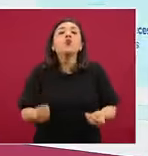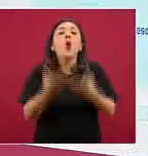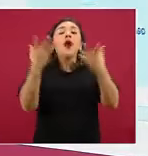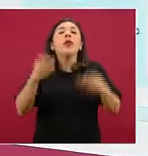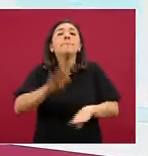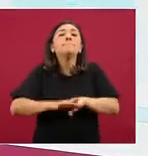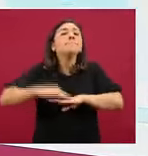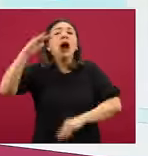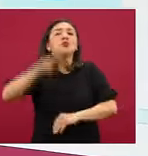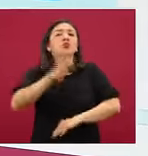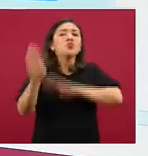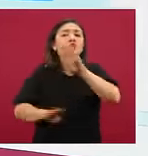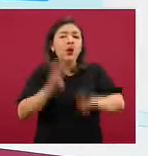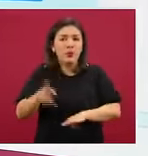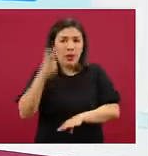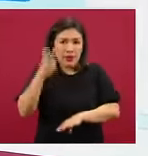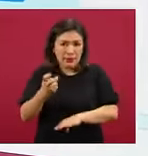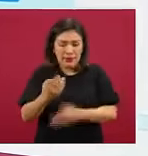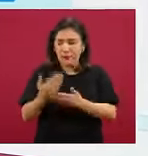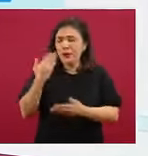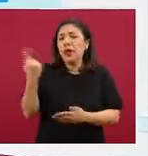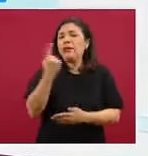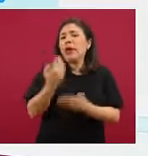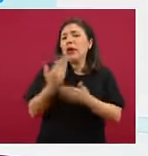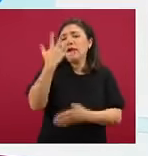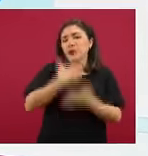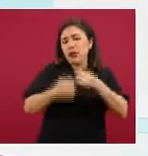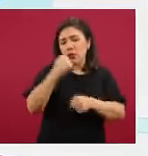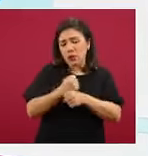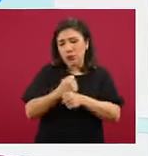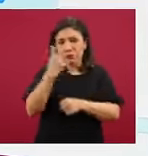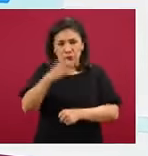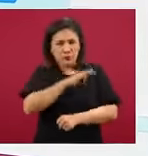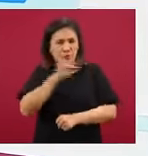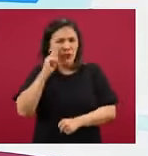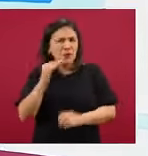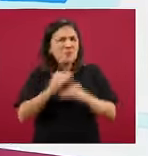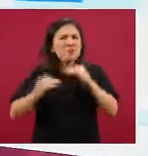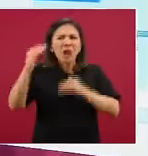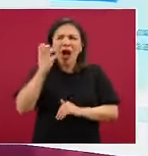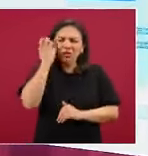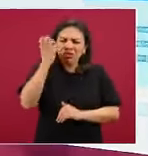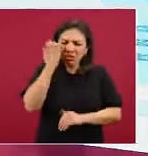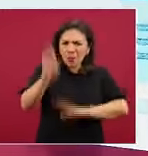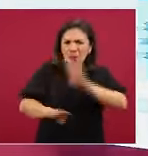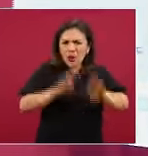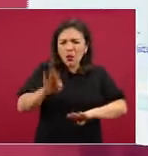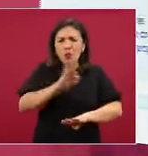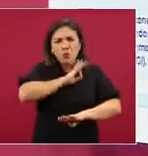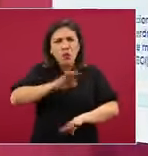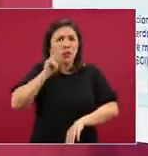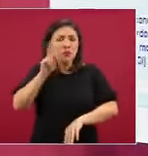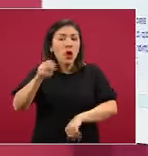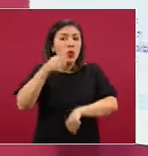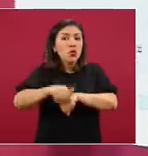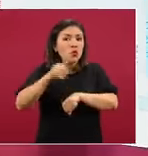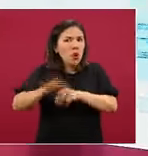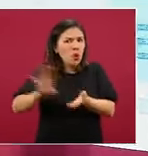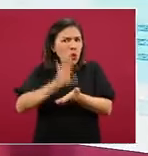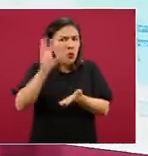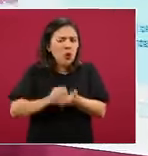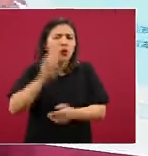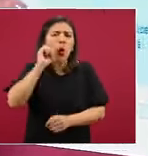respecto al promedio de los últimos 5 años. Y podemos expresar este exceso ya sea en número total de defunciones o